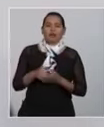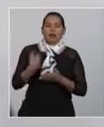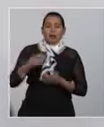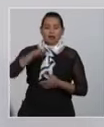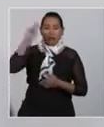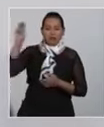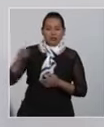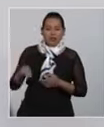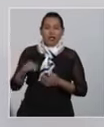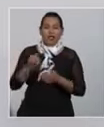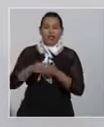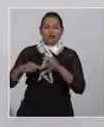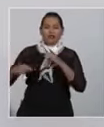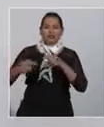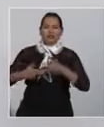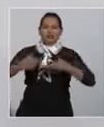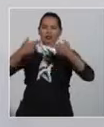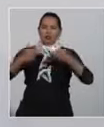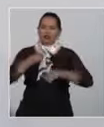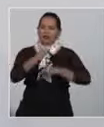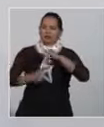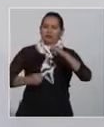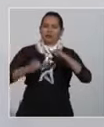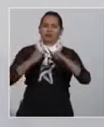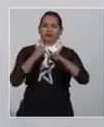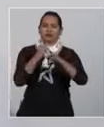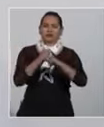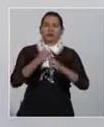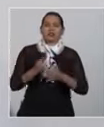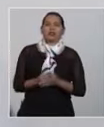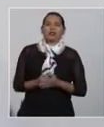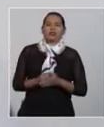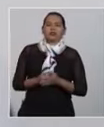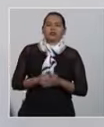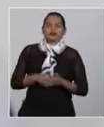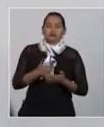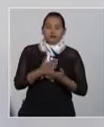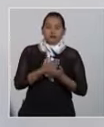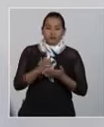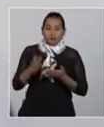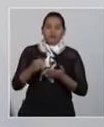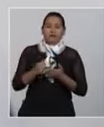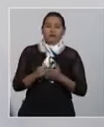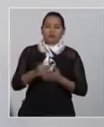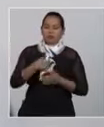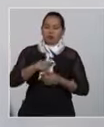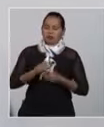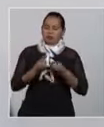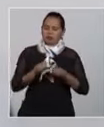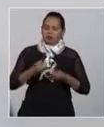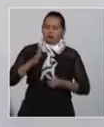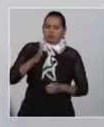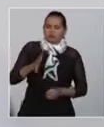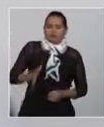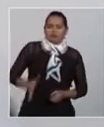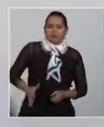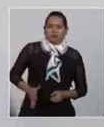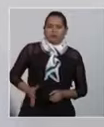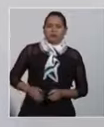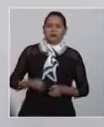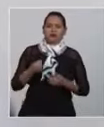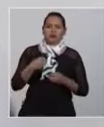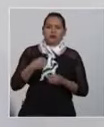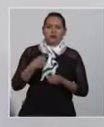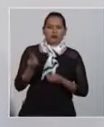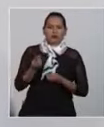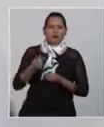he trabajado y he dado buenos resultados en los 3 niveles de gobierno. Además de eso, yo, y lo digo con mucha honra, siempre he vivido de mi sueldo.